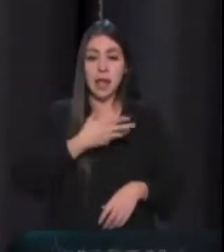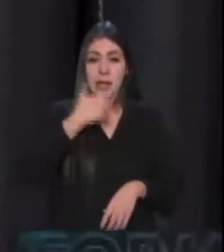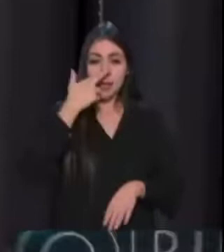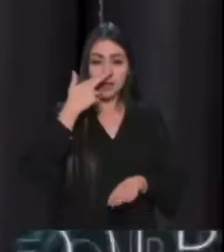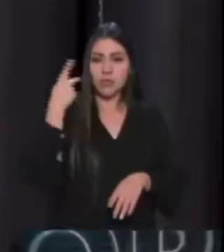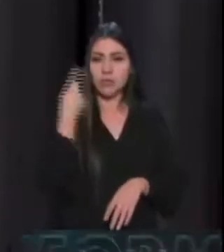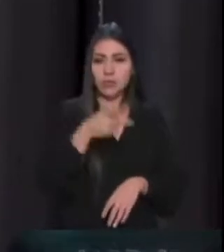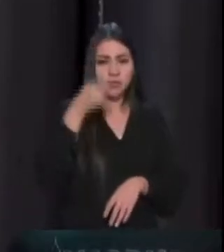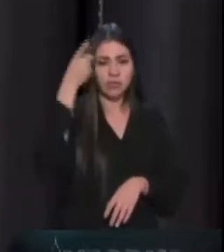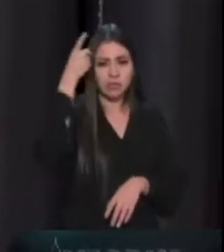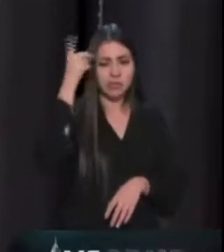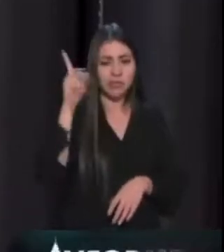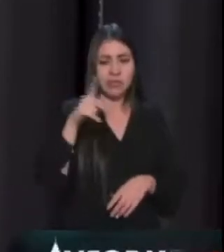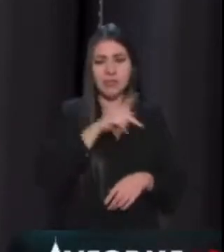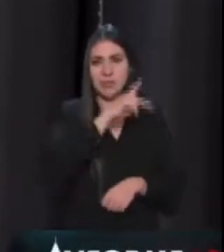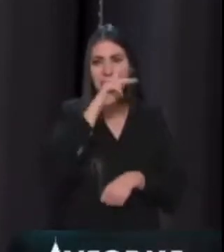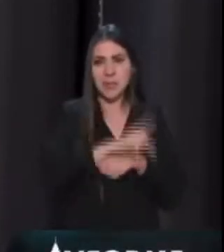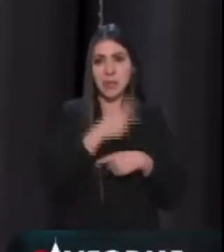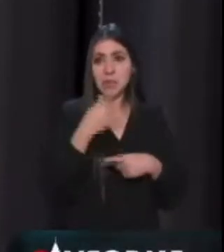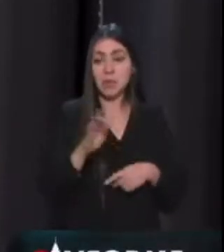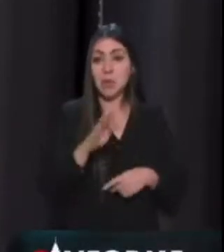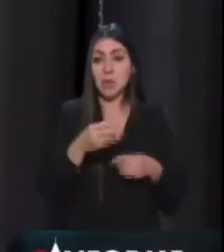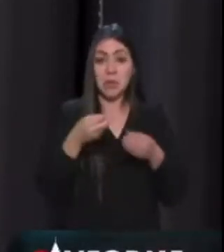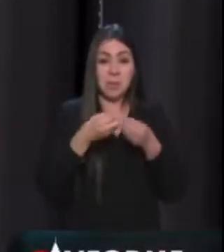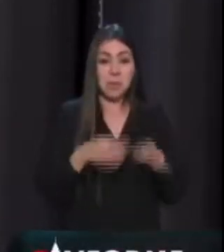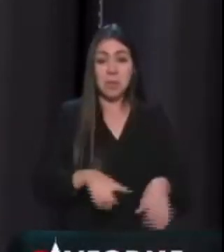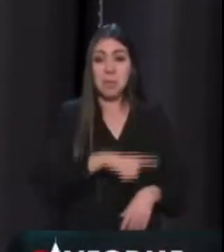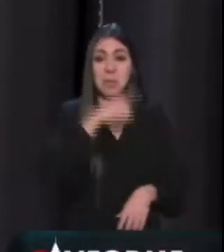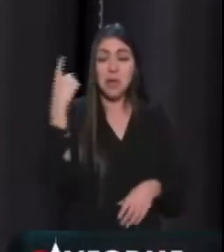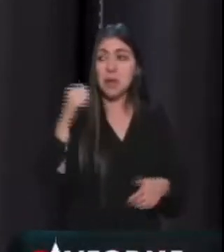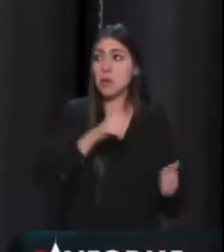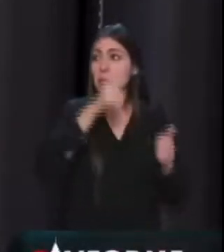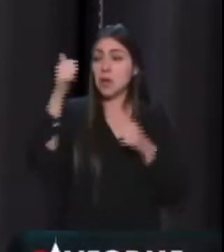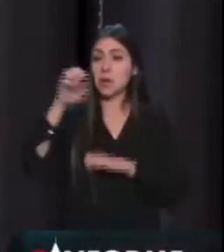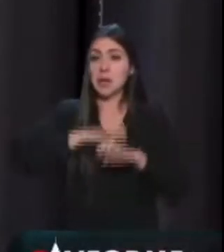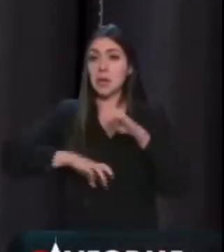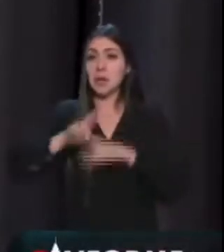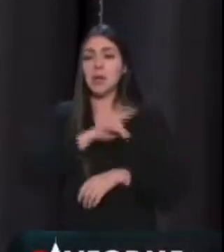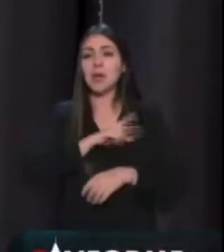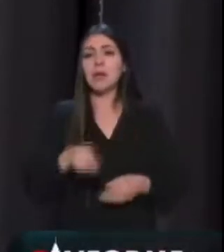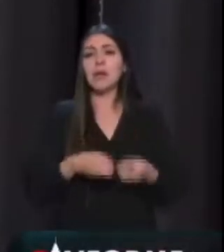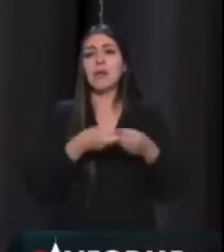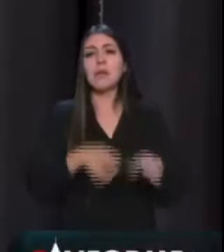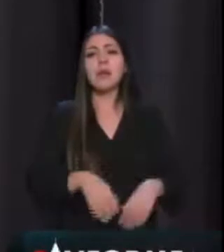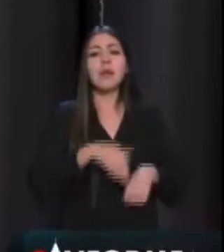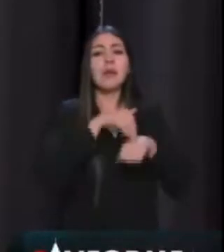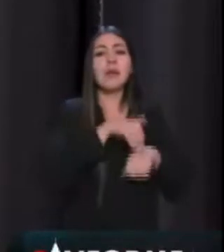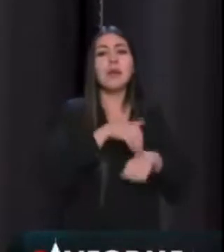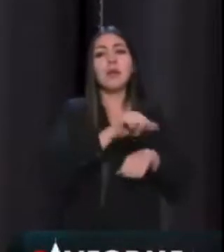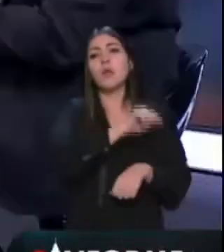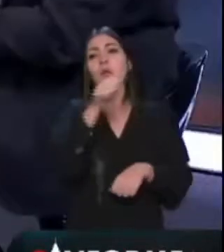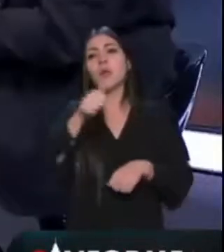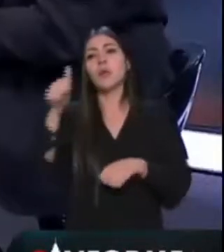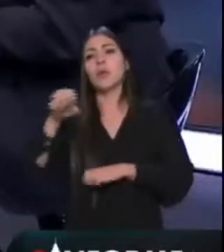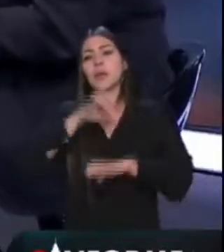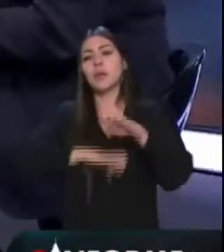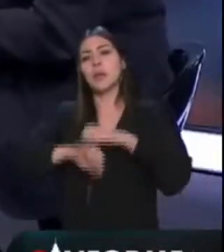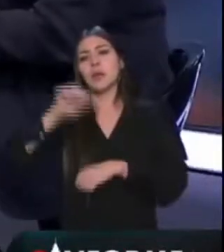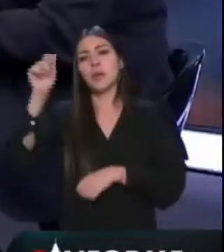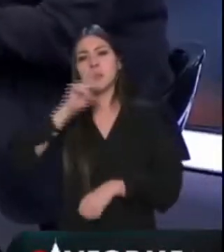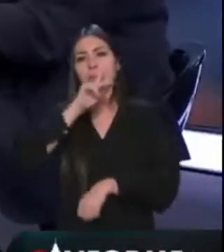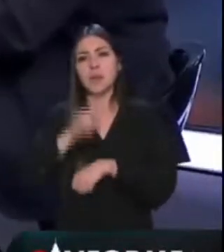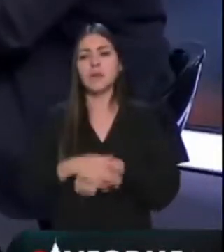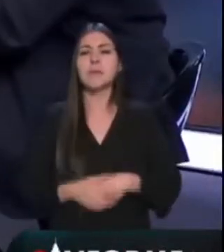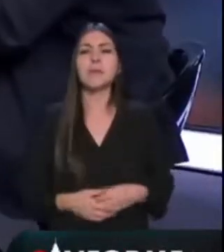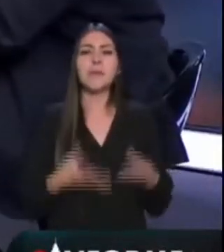este país se vuelve extremadamente vulnerable y sujeto a caprichos de compañías extranjeras. Gracias, ingeniero, por